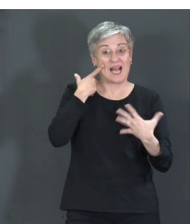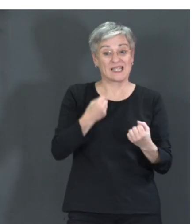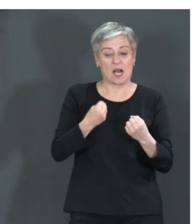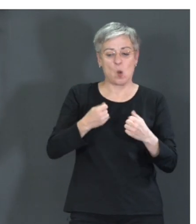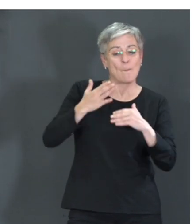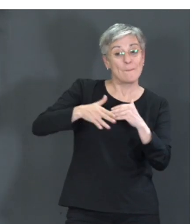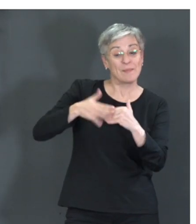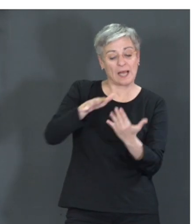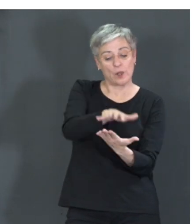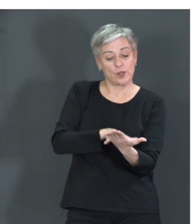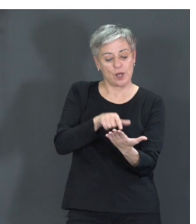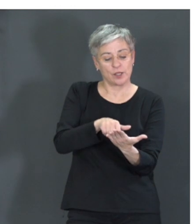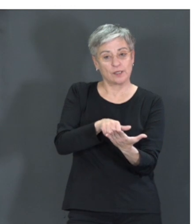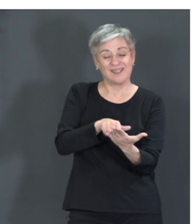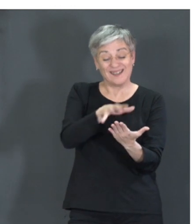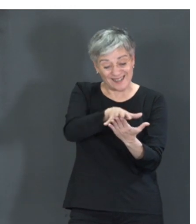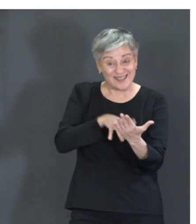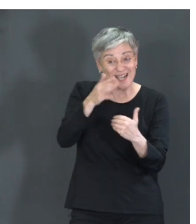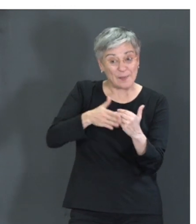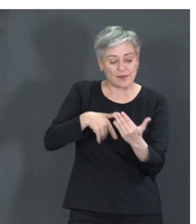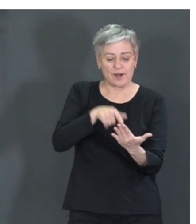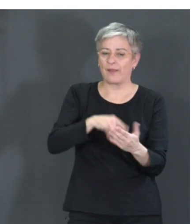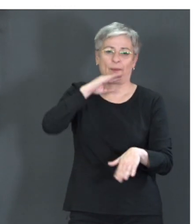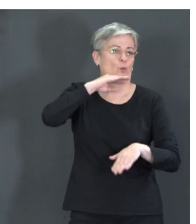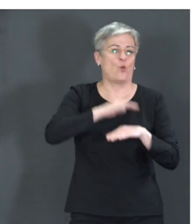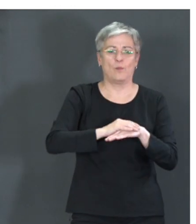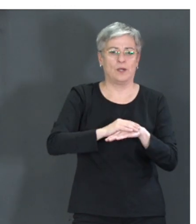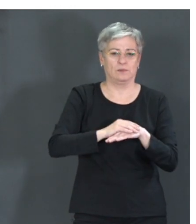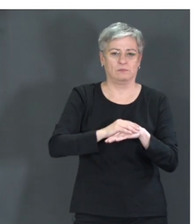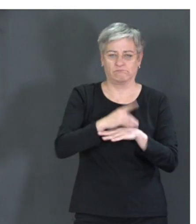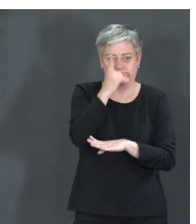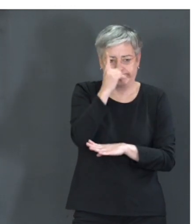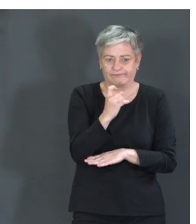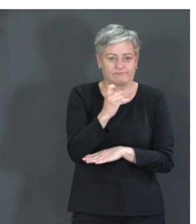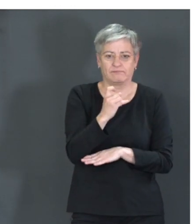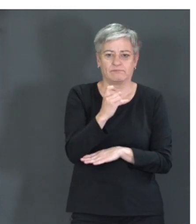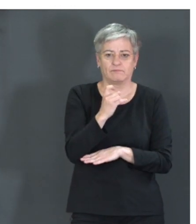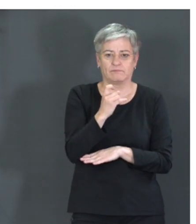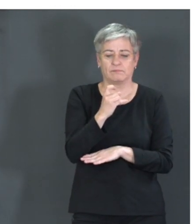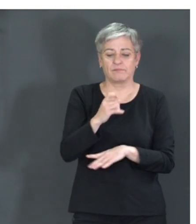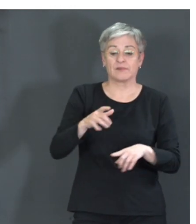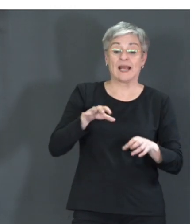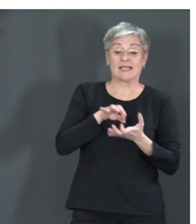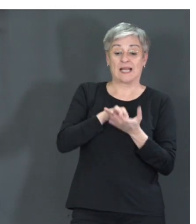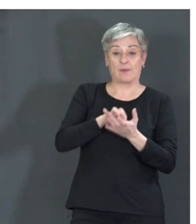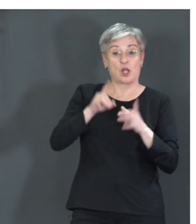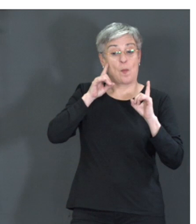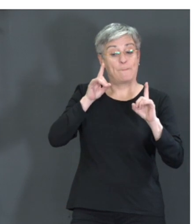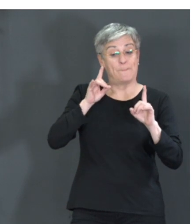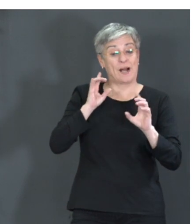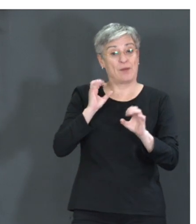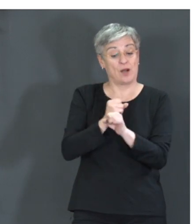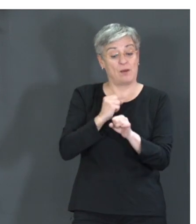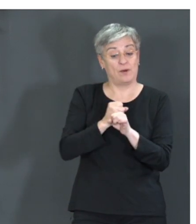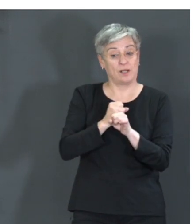y esas limitaciones son sagradas, se tienen que cumplir a rajatabla. O sea, el Servicio de Prevención emite ese certificado,